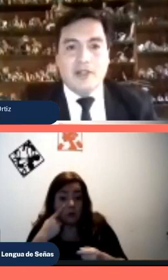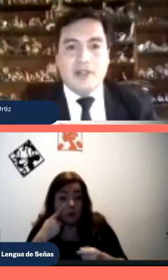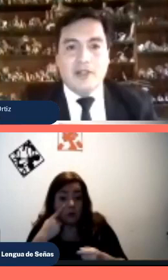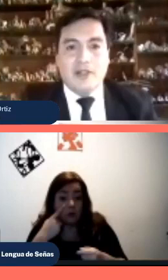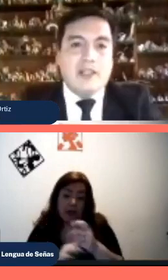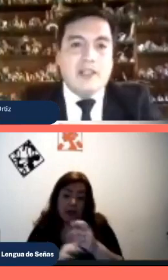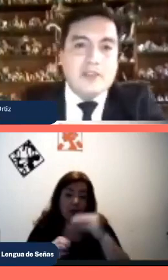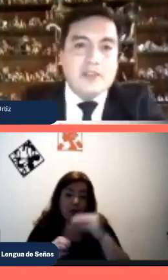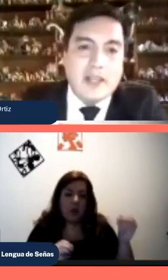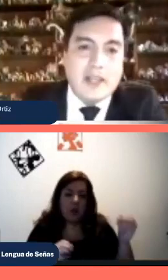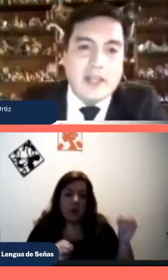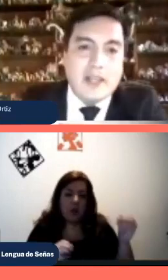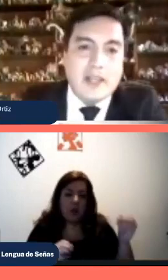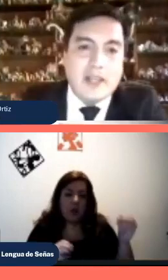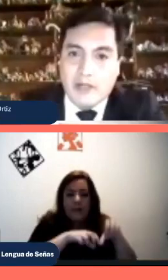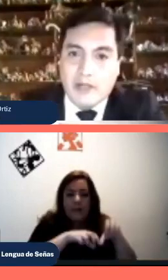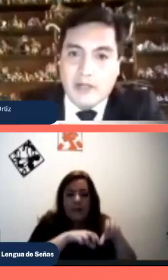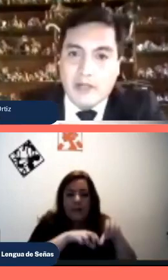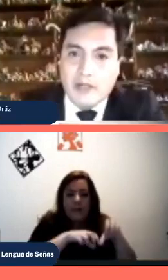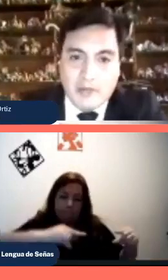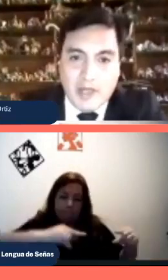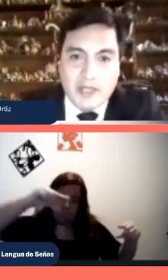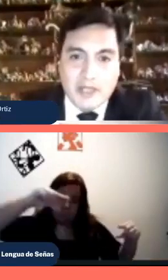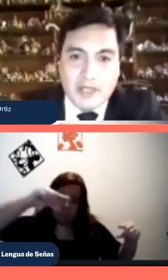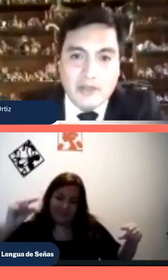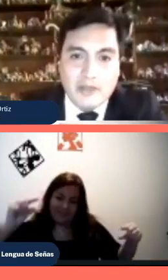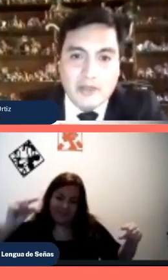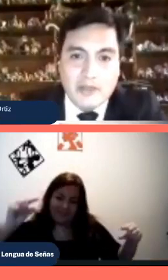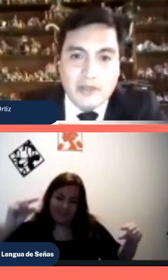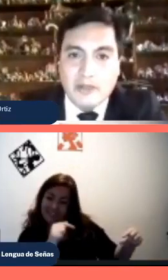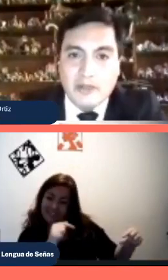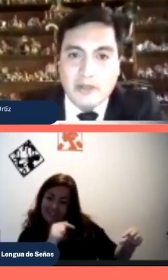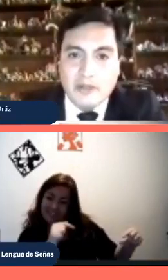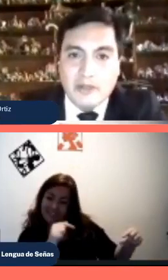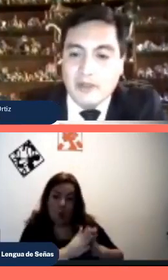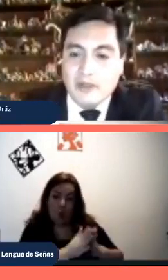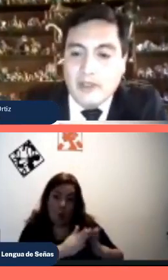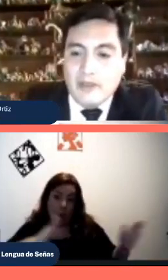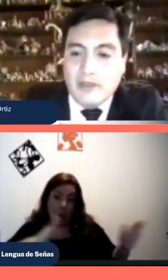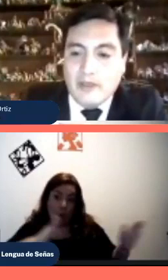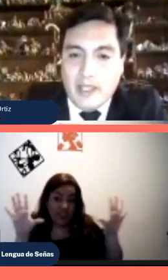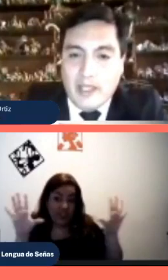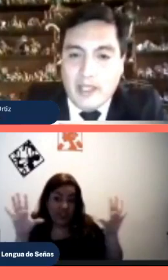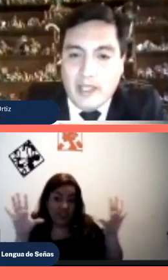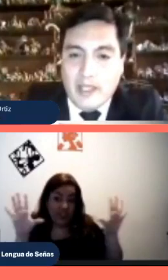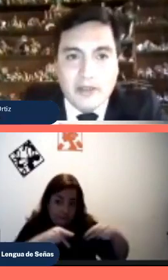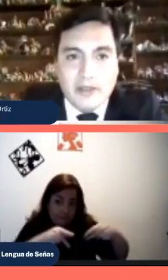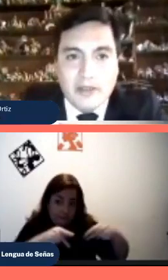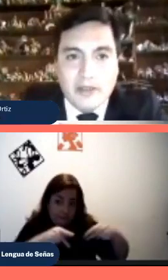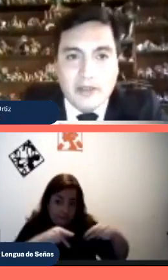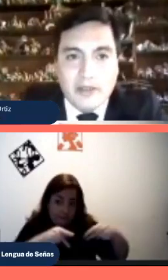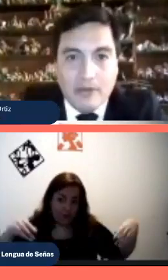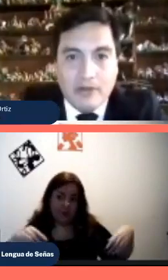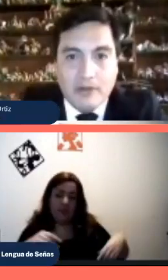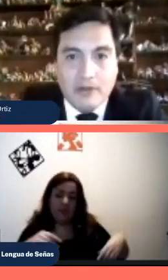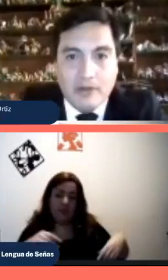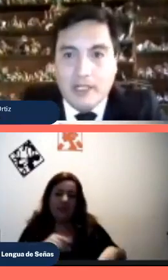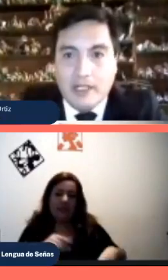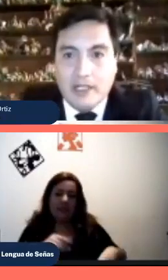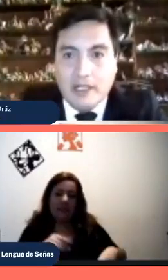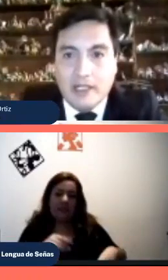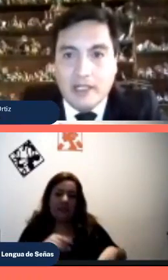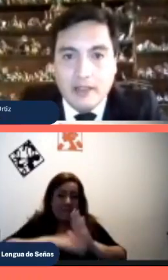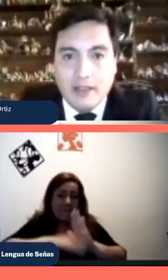representar como el animal que se ve acá, un animal aproximadamente de unos 10 metros de largo, que fue el máximo depredador de